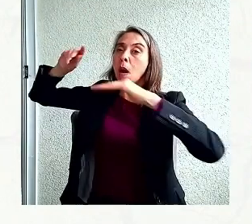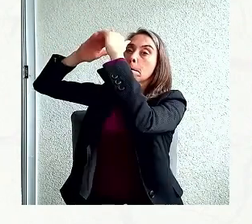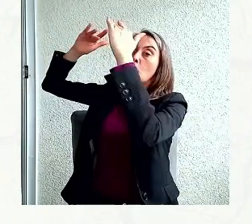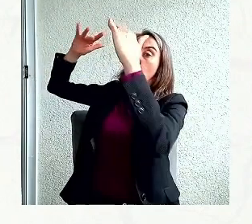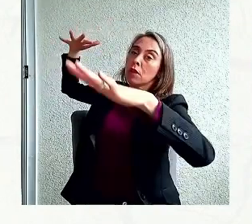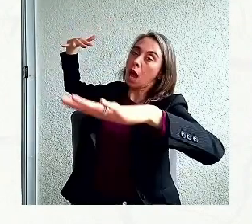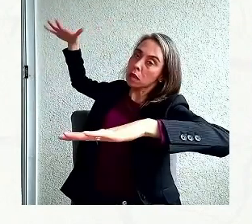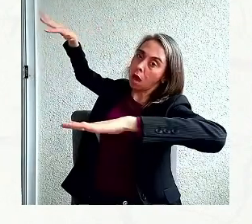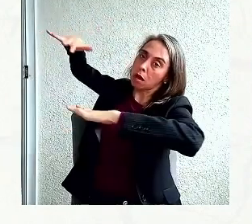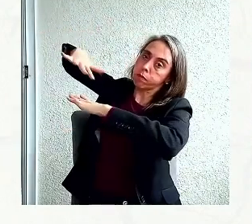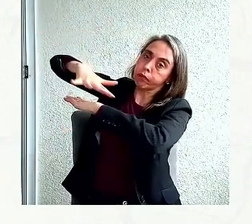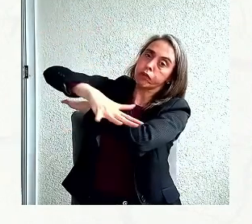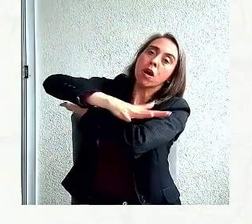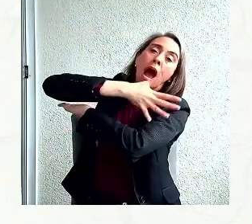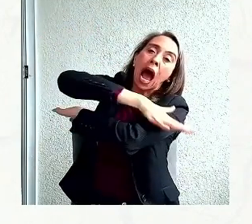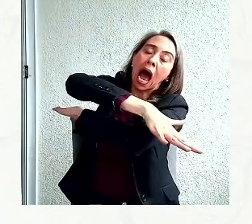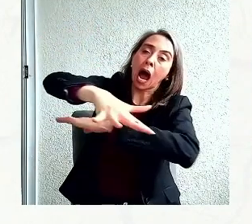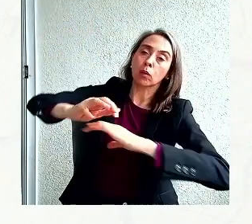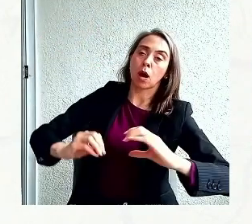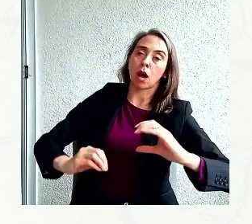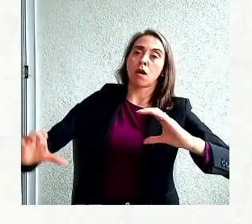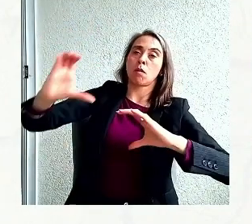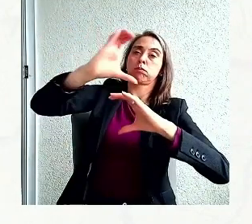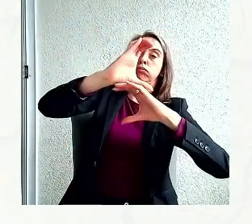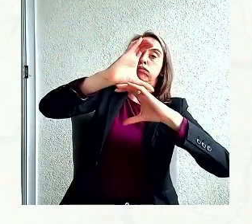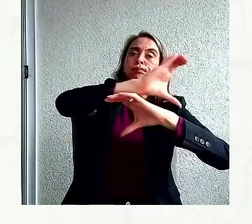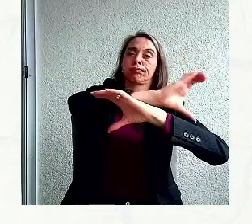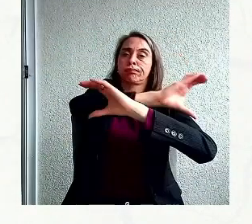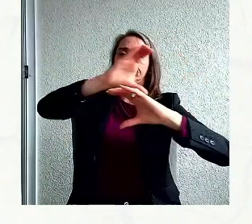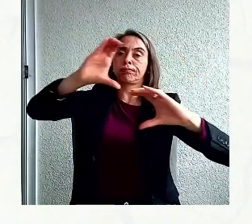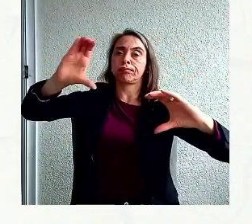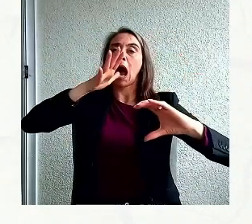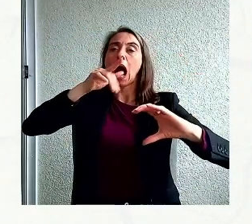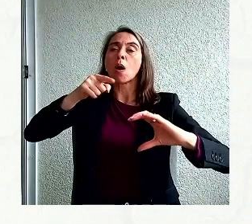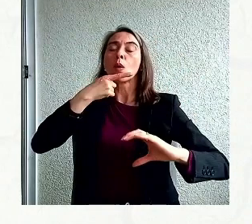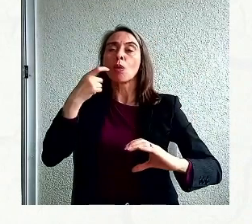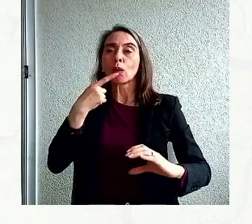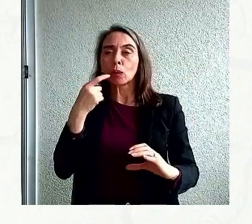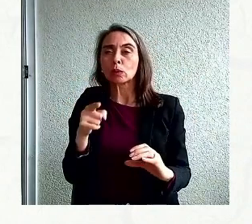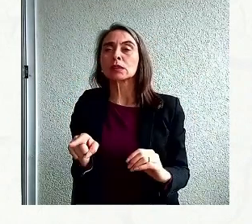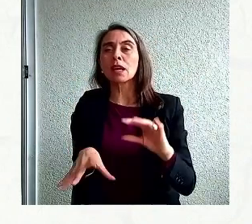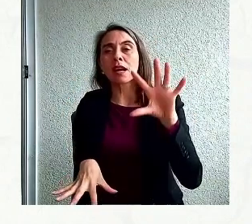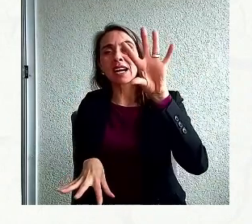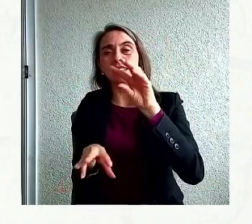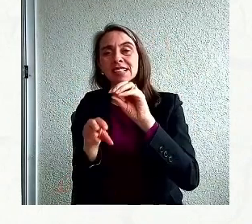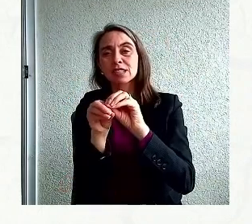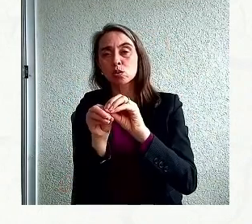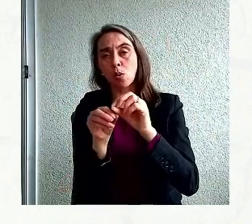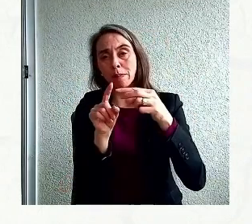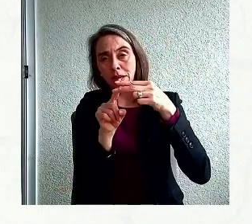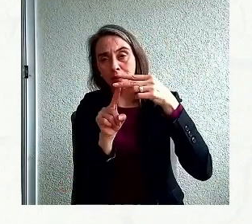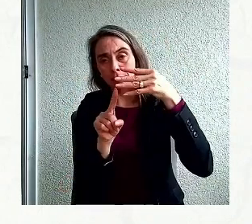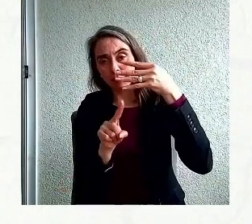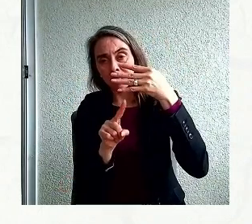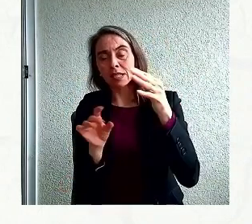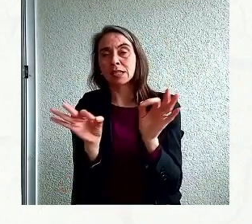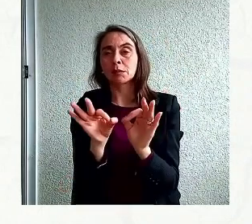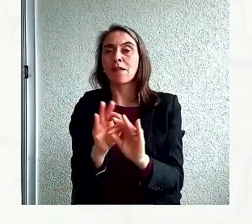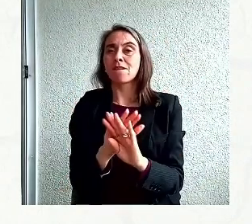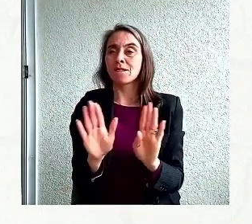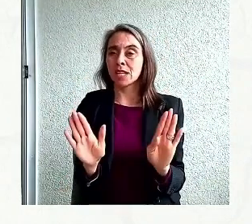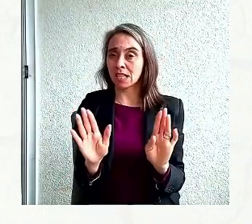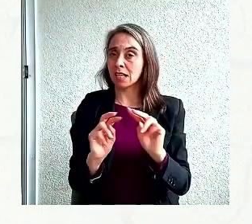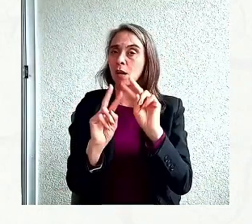Aquí hay un resumen nada más, que con esto termino la parte, digamos, de lo que es glaciares, disponibilidad